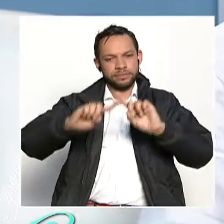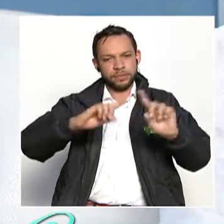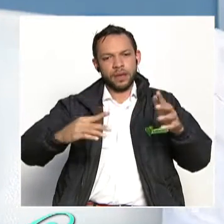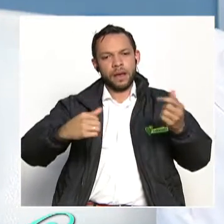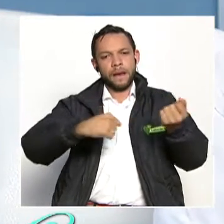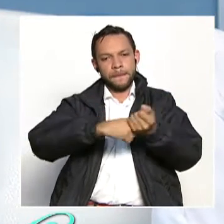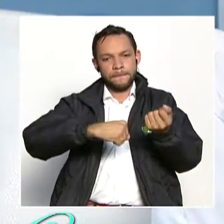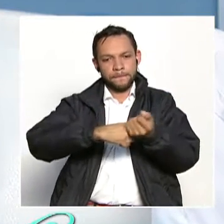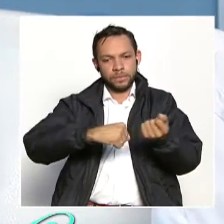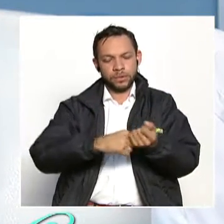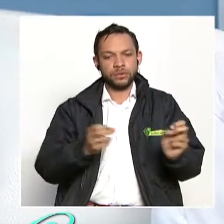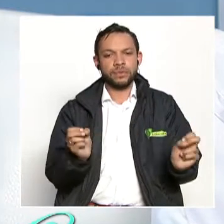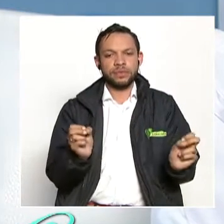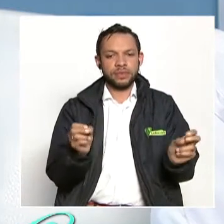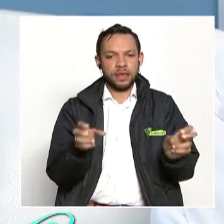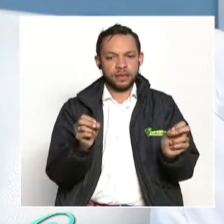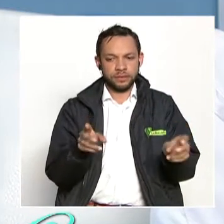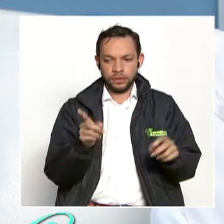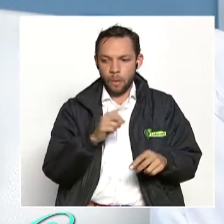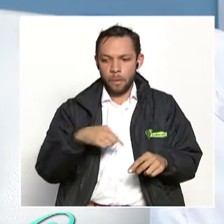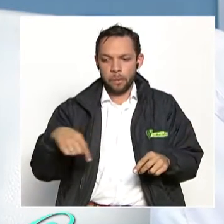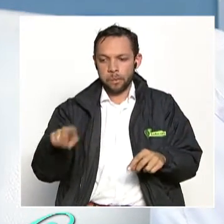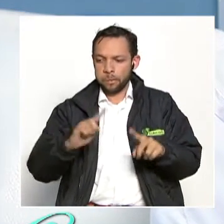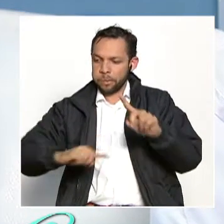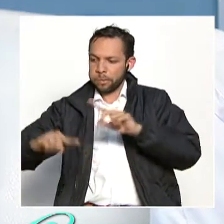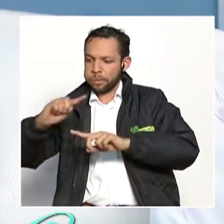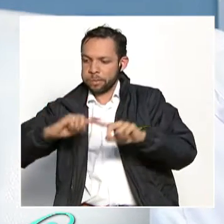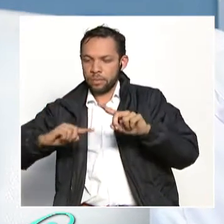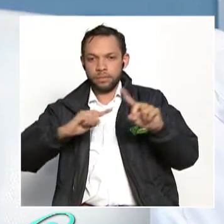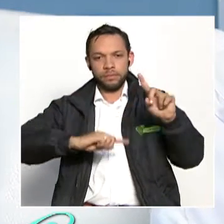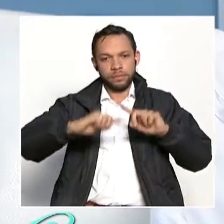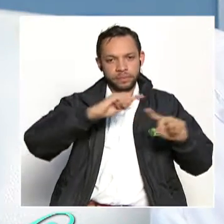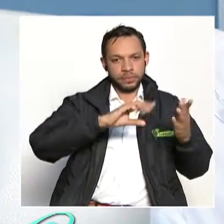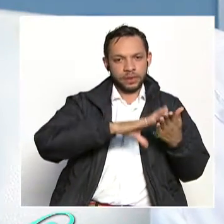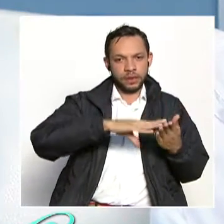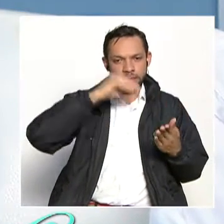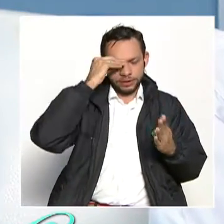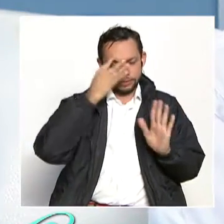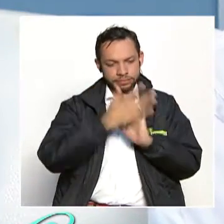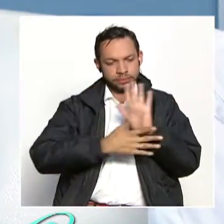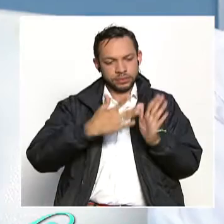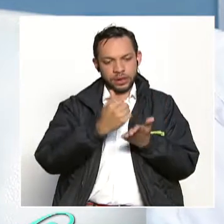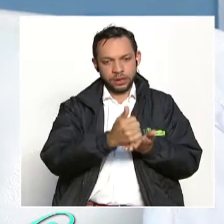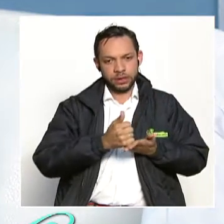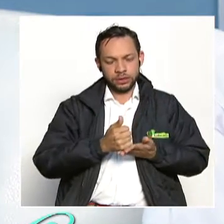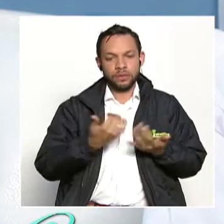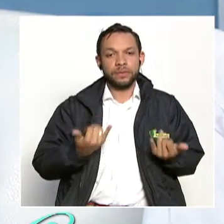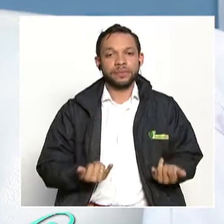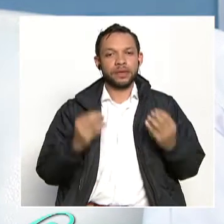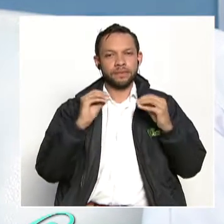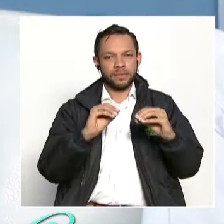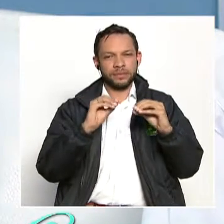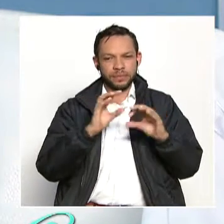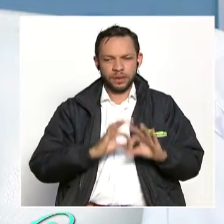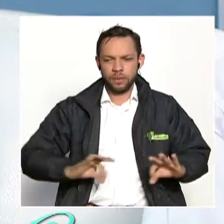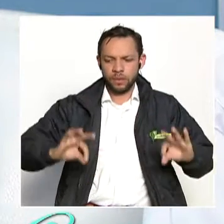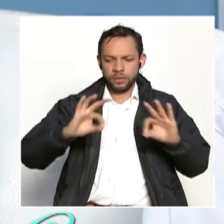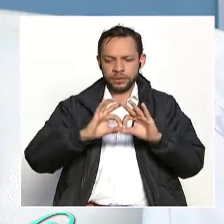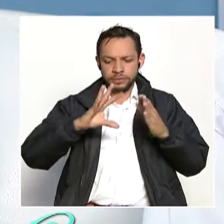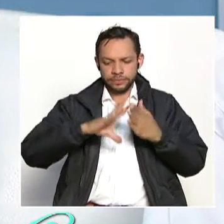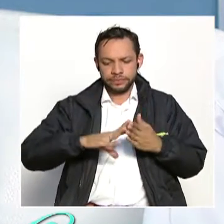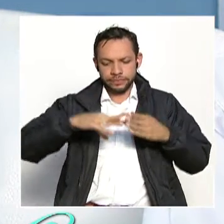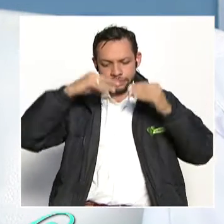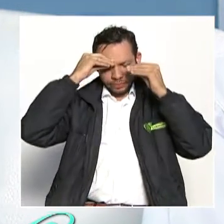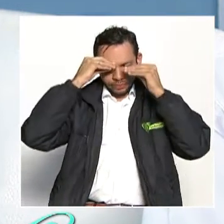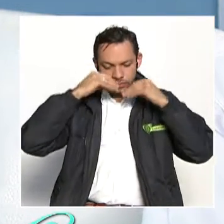apoyo de todos los canales regionales y poder hacer educación en salud. Es muy importante que ustedes